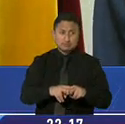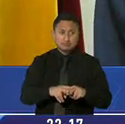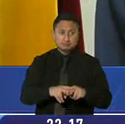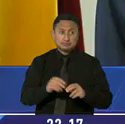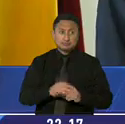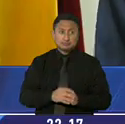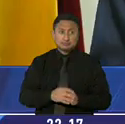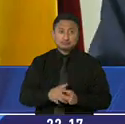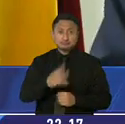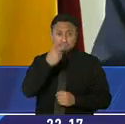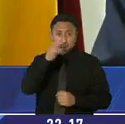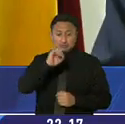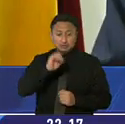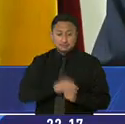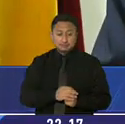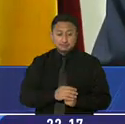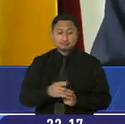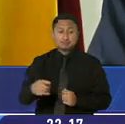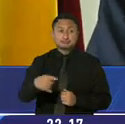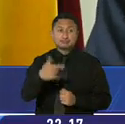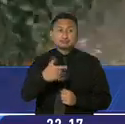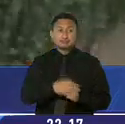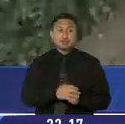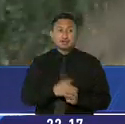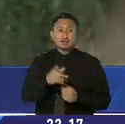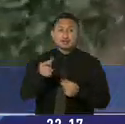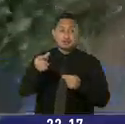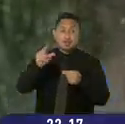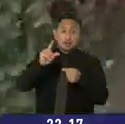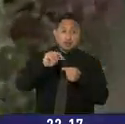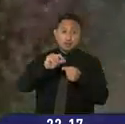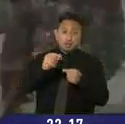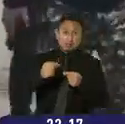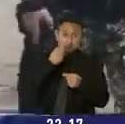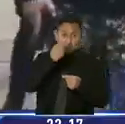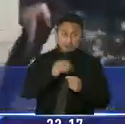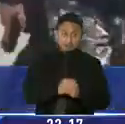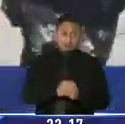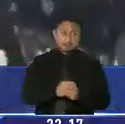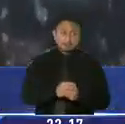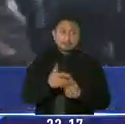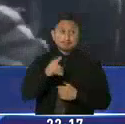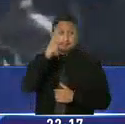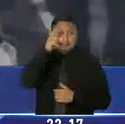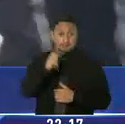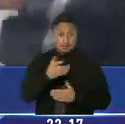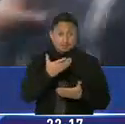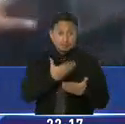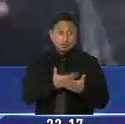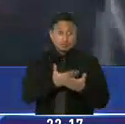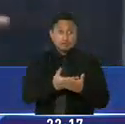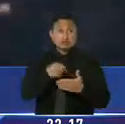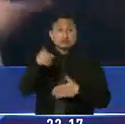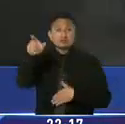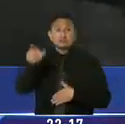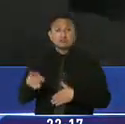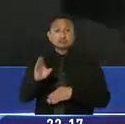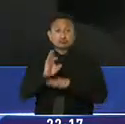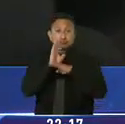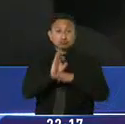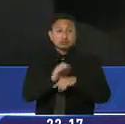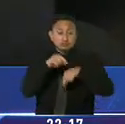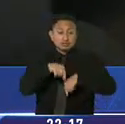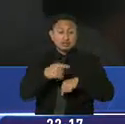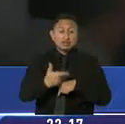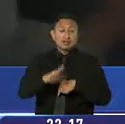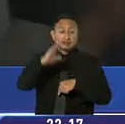determinar que inclusive hubo presencia de escopolamina. La fiscalía presentó sus pruebas como el testimonio anticipado de la víctima y el informe del examen